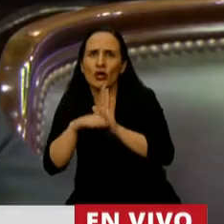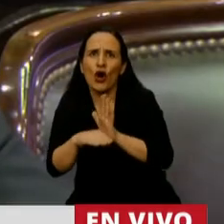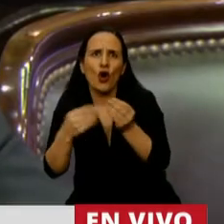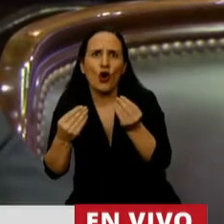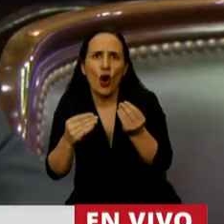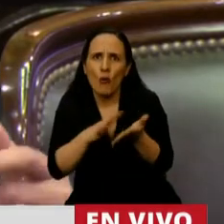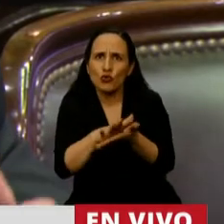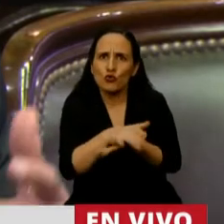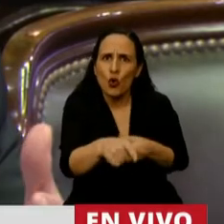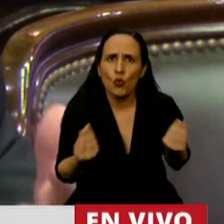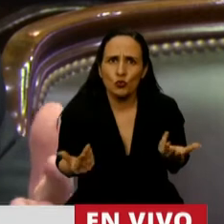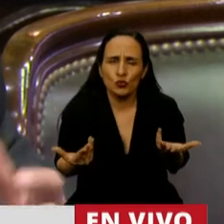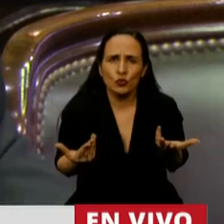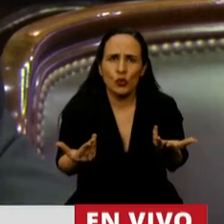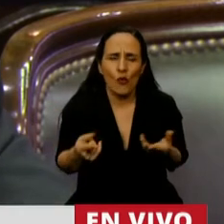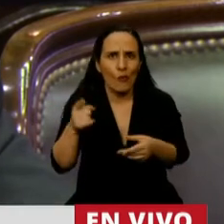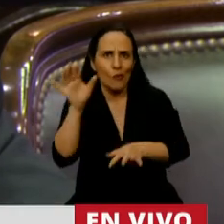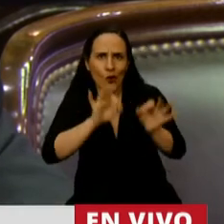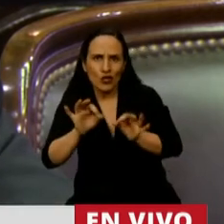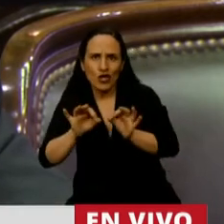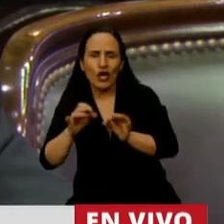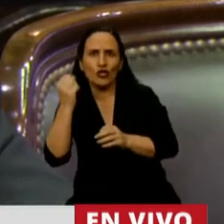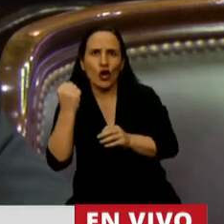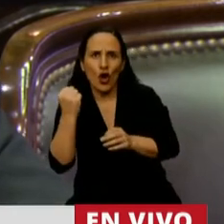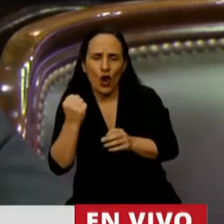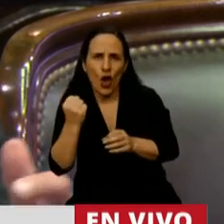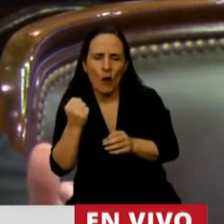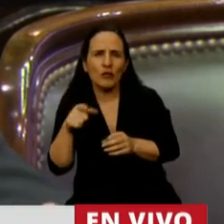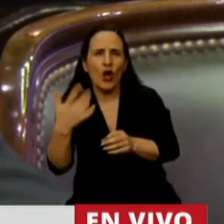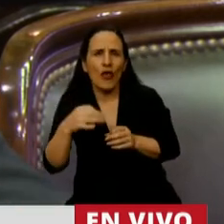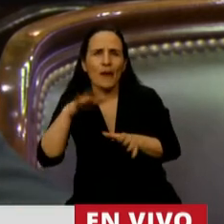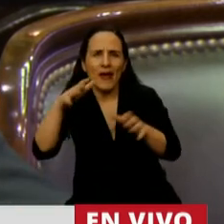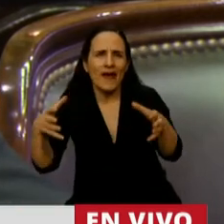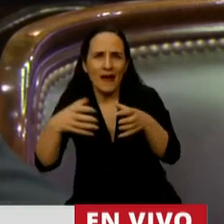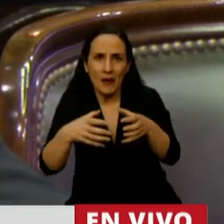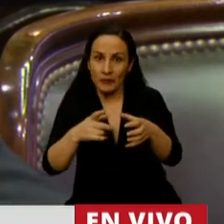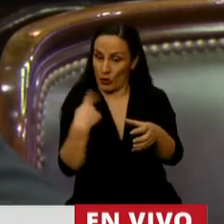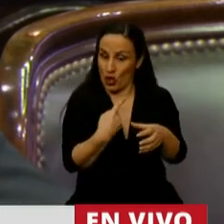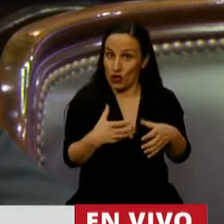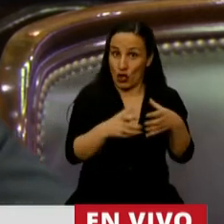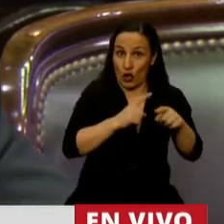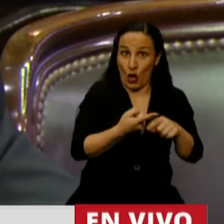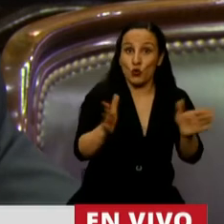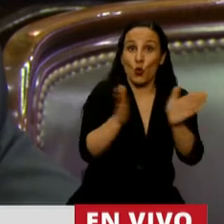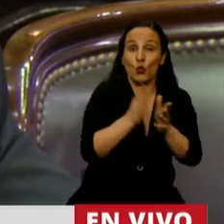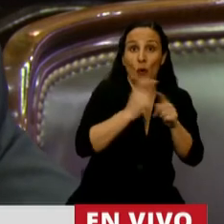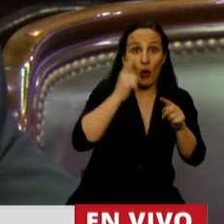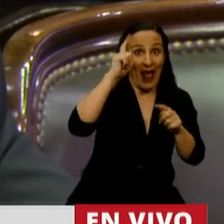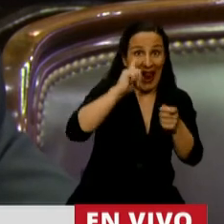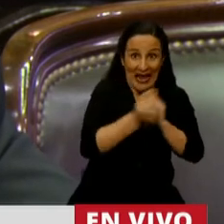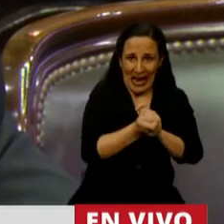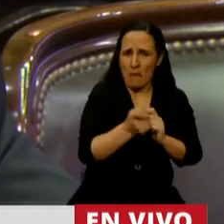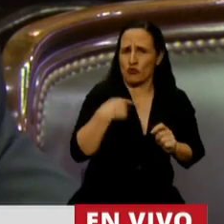situación y que convoque con ese proyecto económico. Y desde Juntos por el Cambio vamos a estar